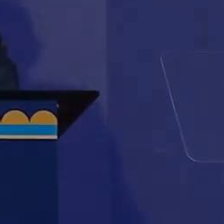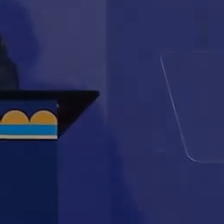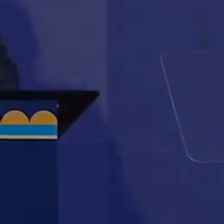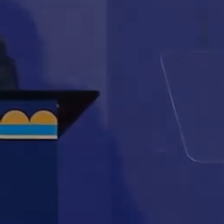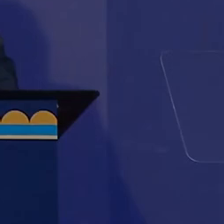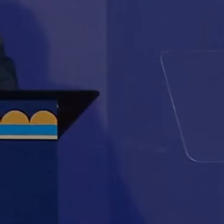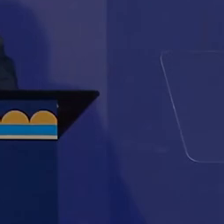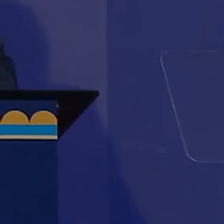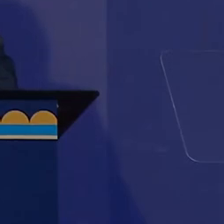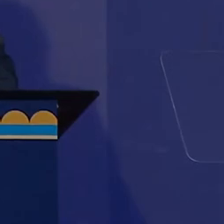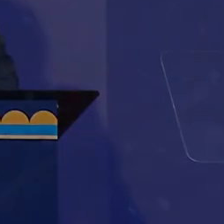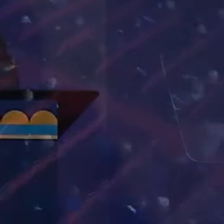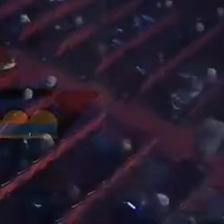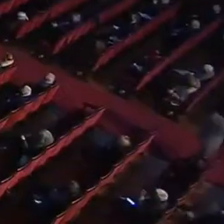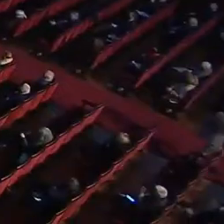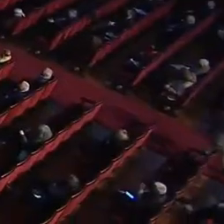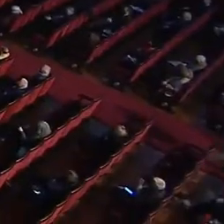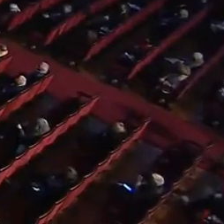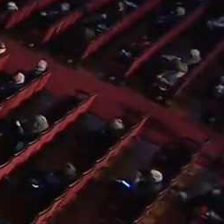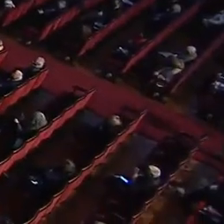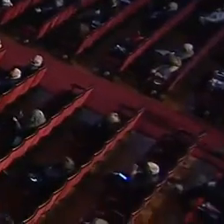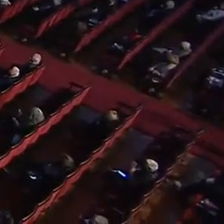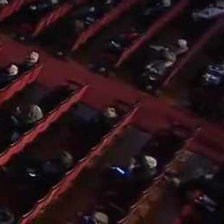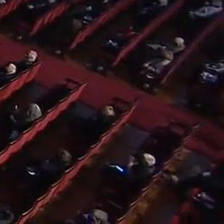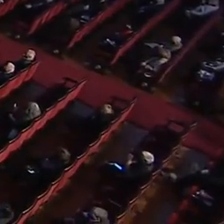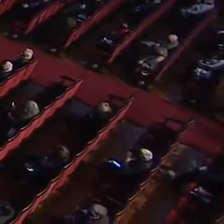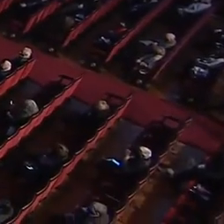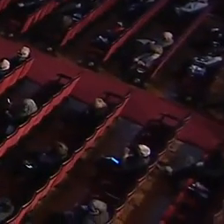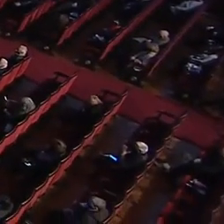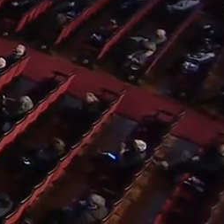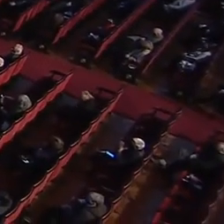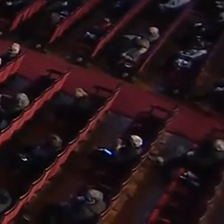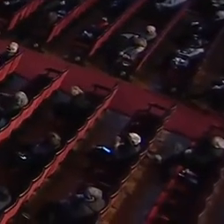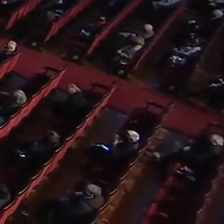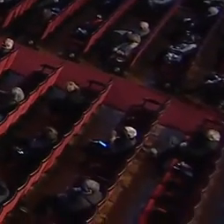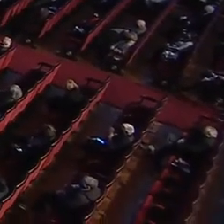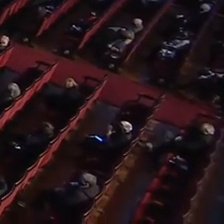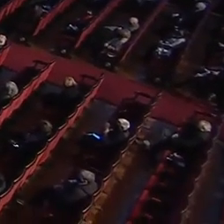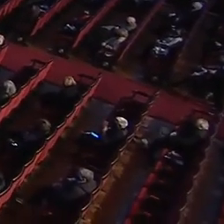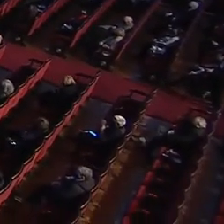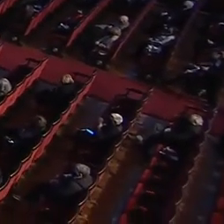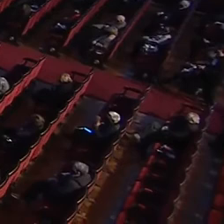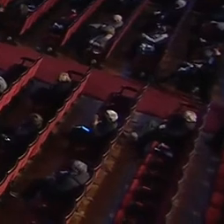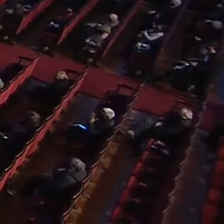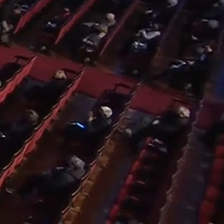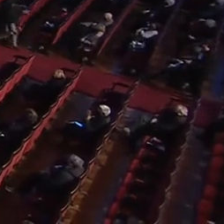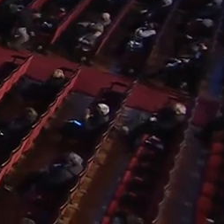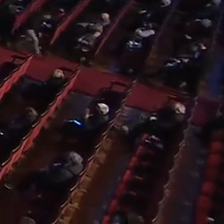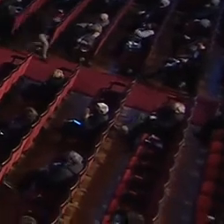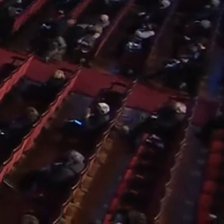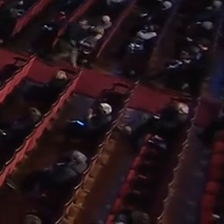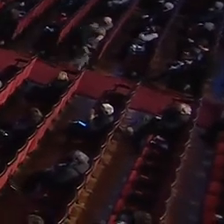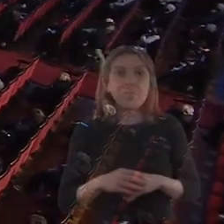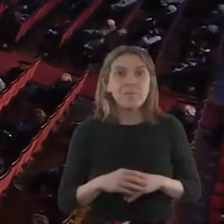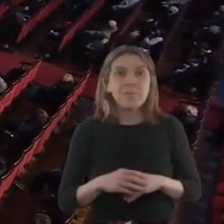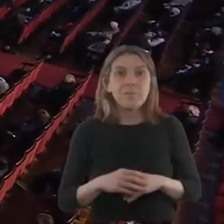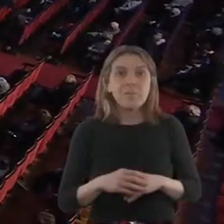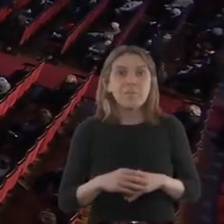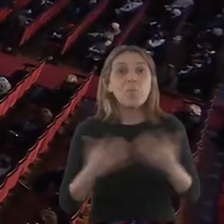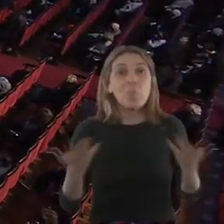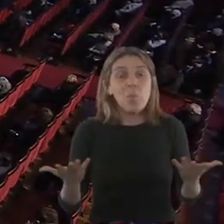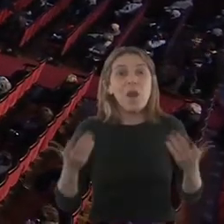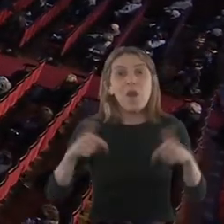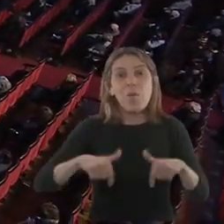lo veo todos abrigados, ¿no? Está bien, solo está los bien. Que tenemos alguna pollera después. Pero va tomando color. Estamos bien. Va tomando calor.